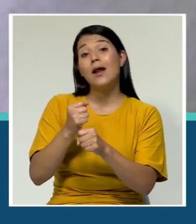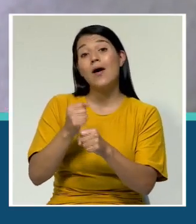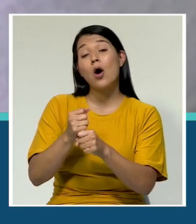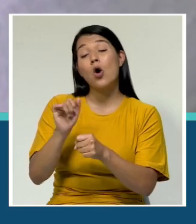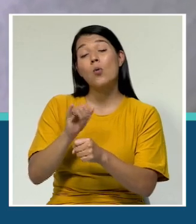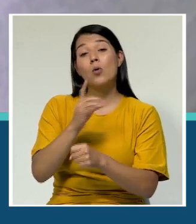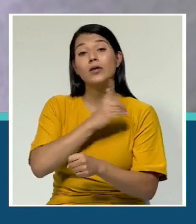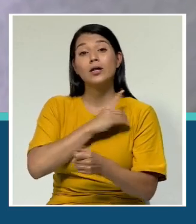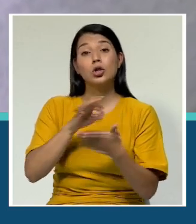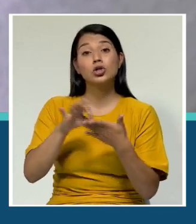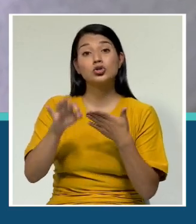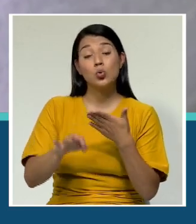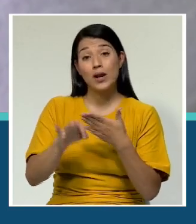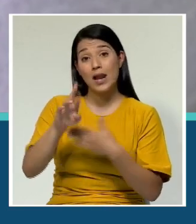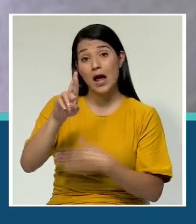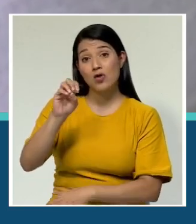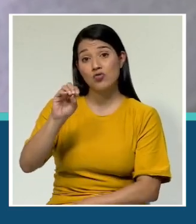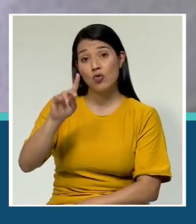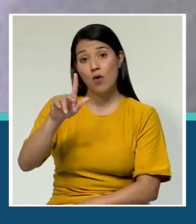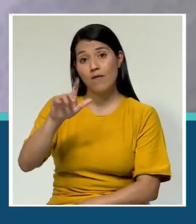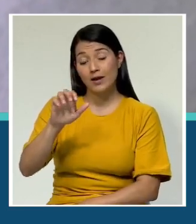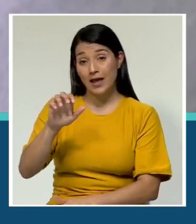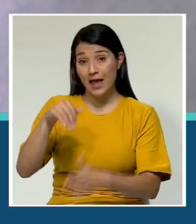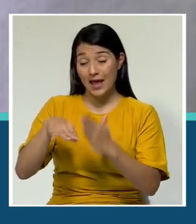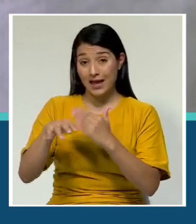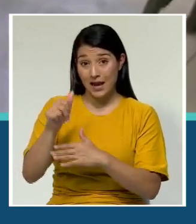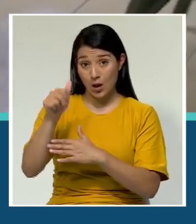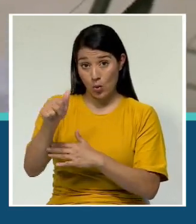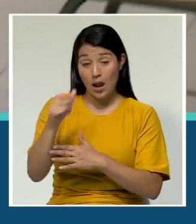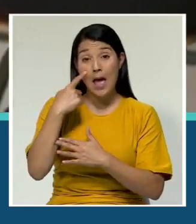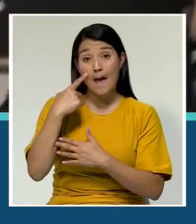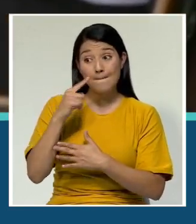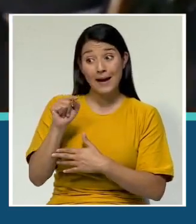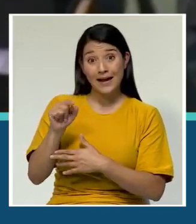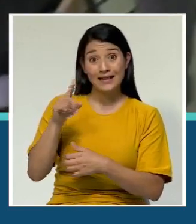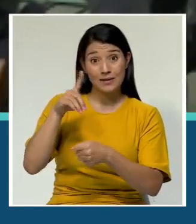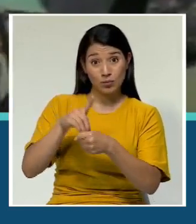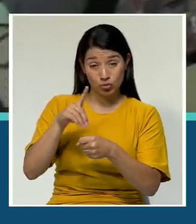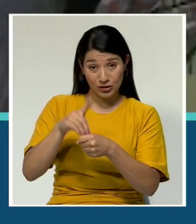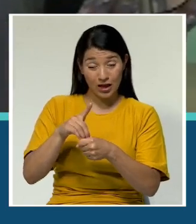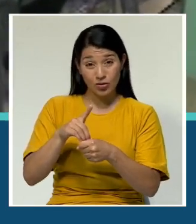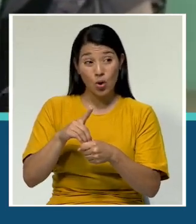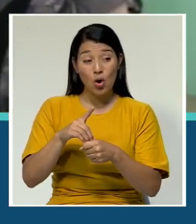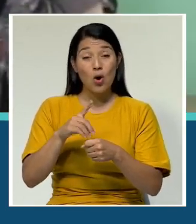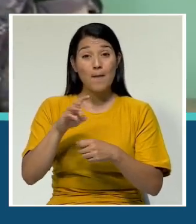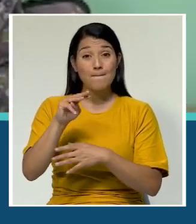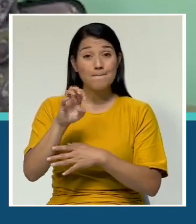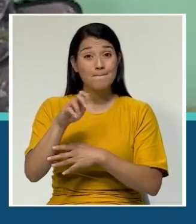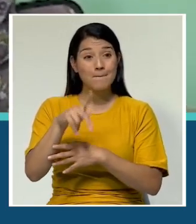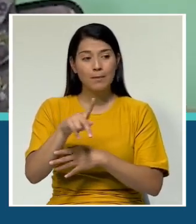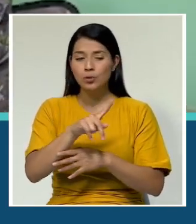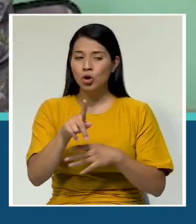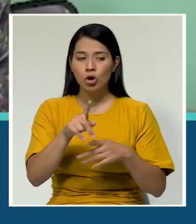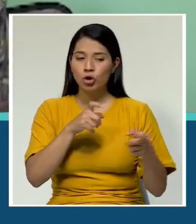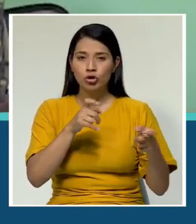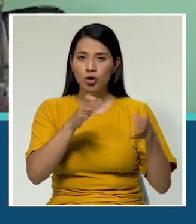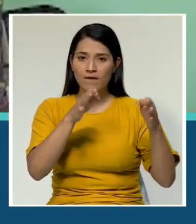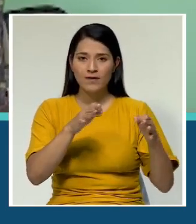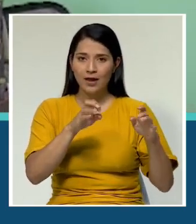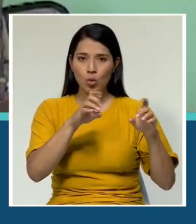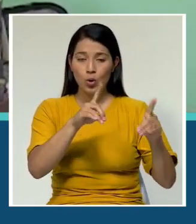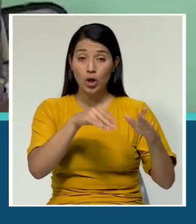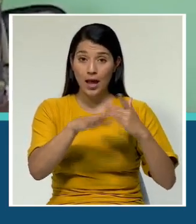Social Cristiana, quien durante los últimos 16 años se desempeñó como director de la escuela El Roble de Alajuela. Para el diputado social cristiano, el